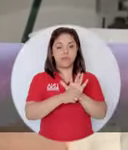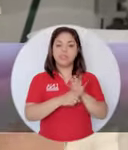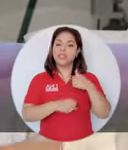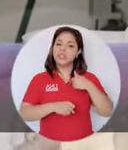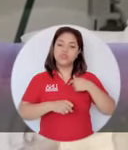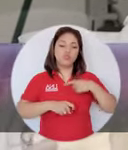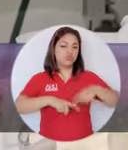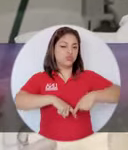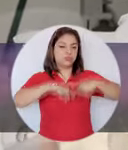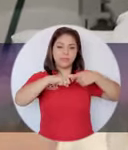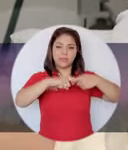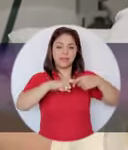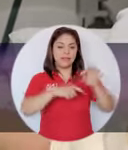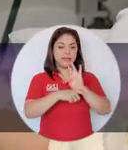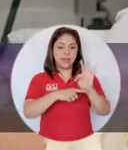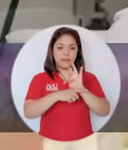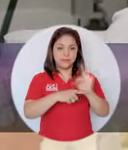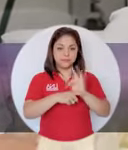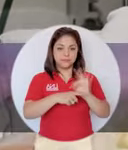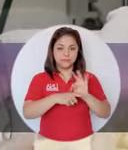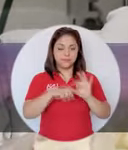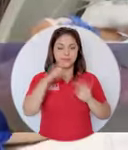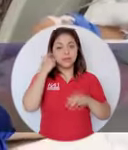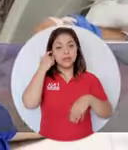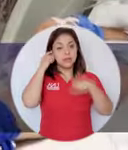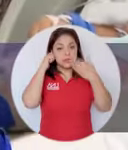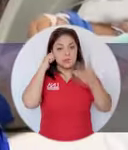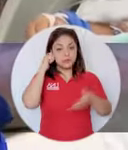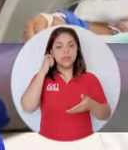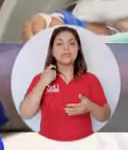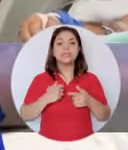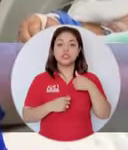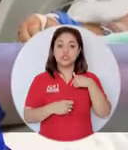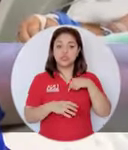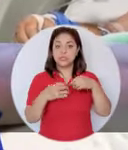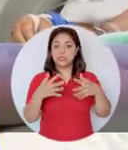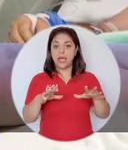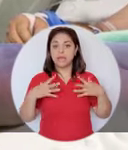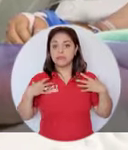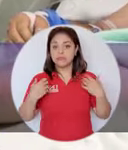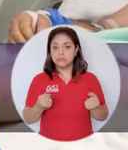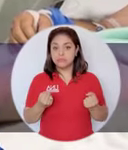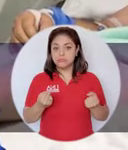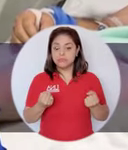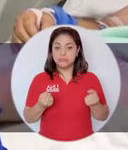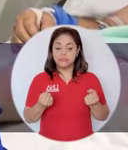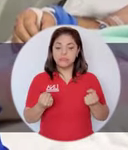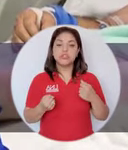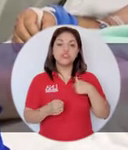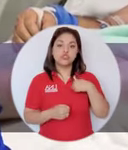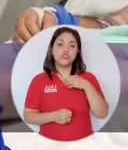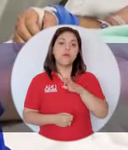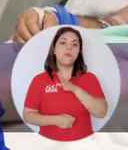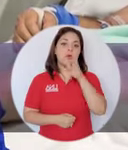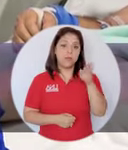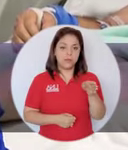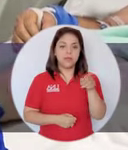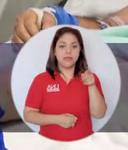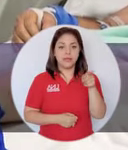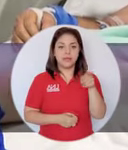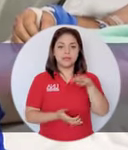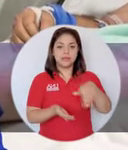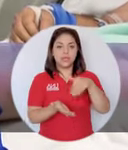COVID y tuve que suspender la terapia. Ujú. Después de que salí de la enfermedad,